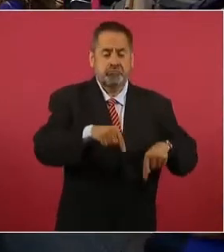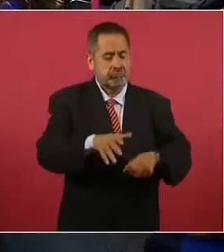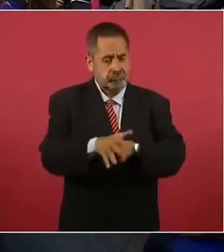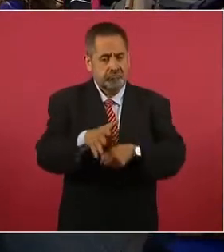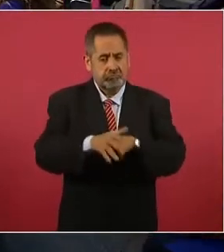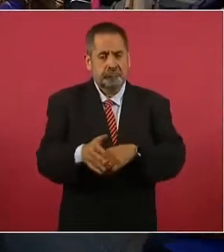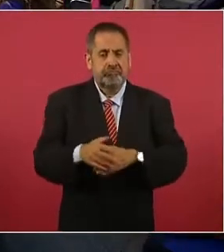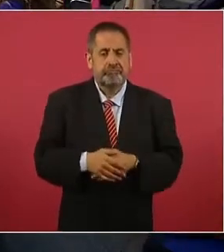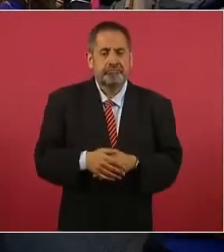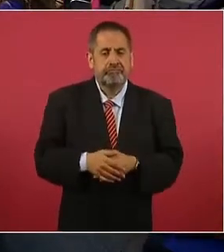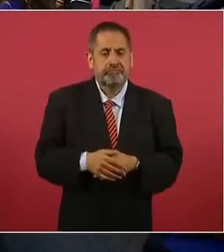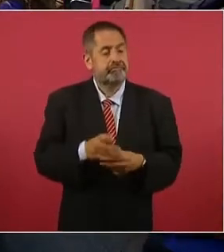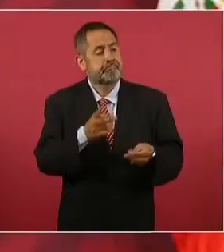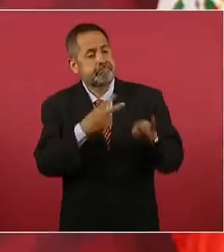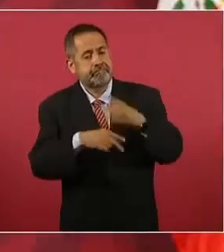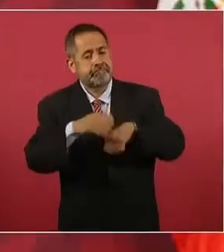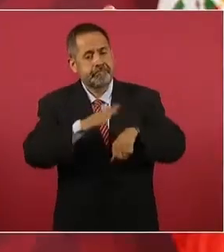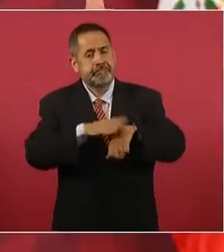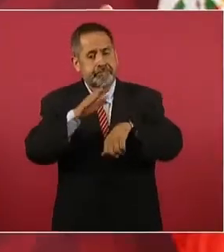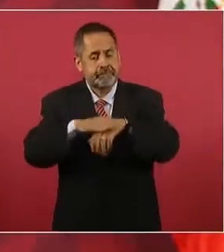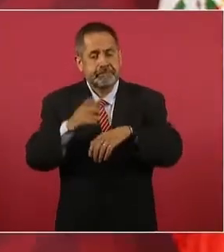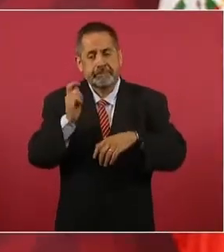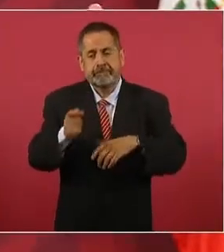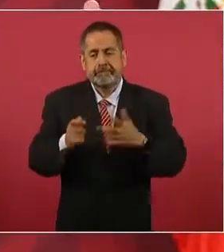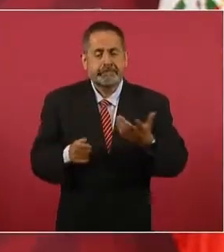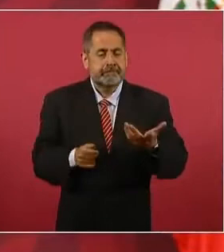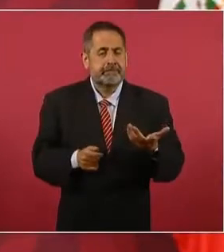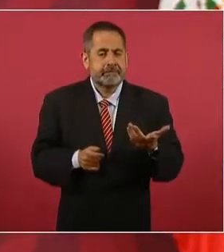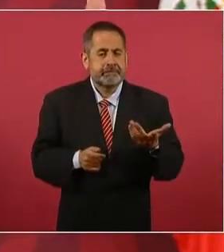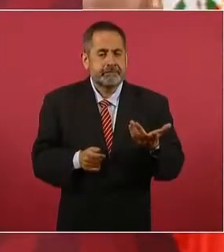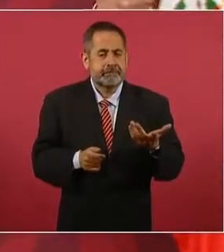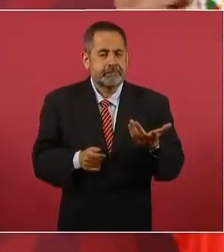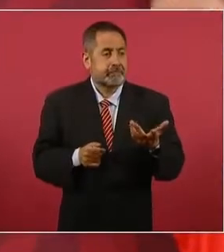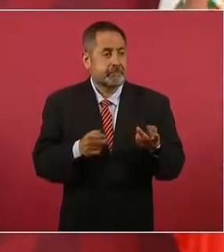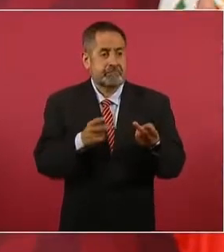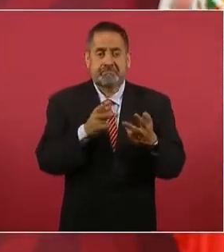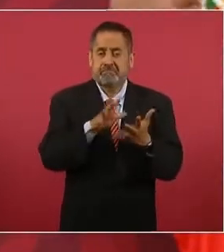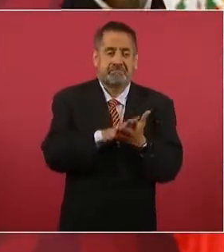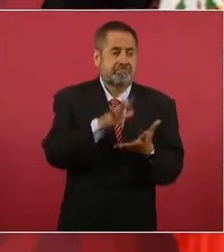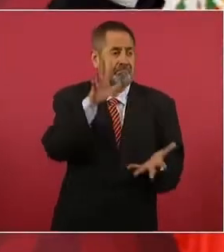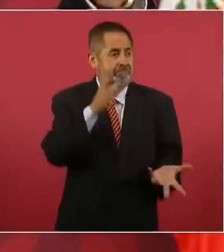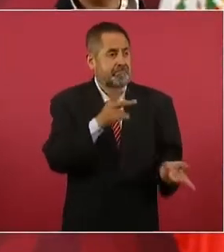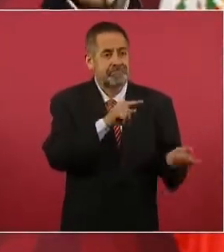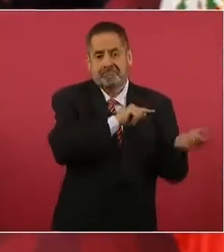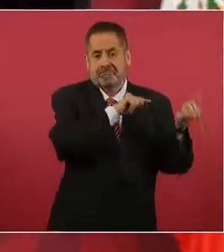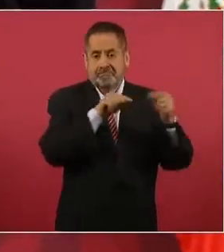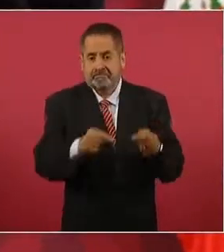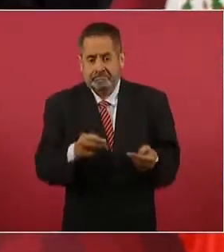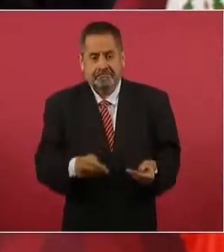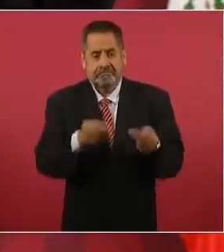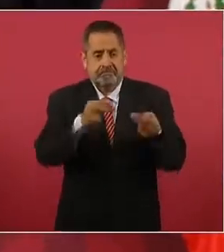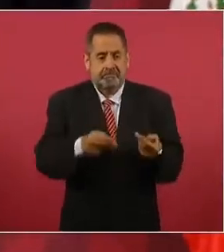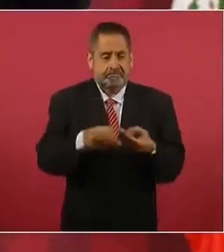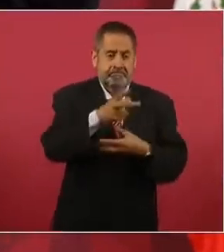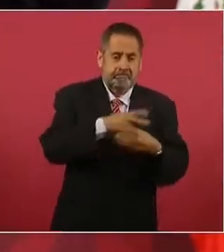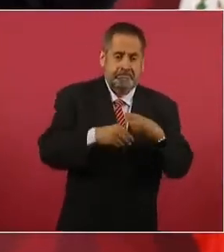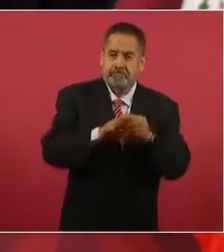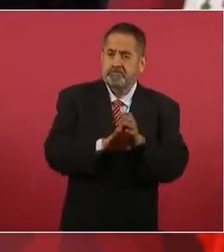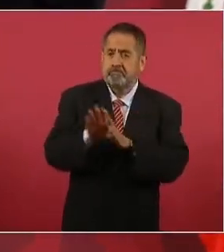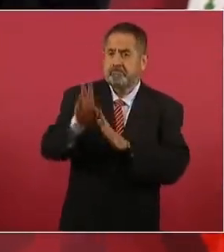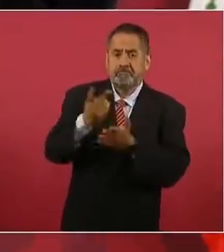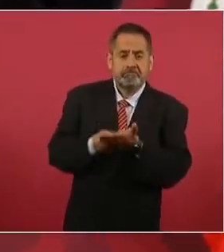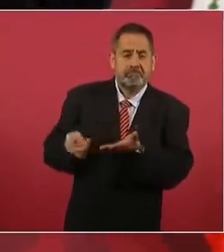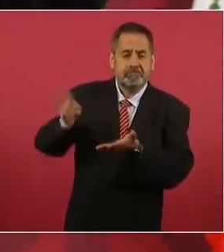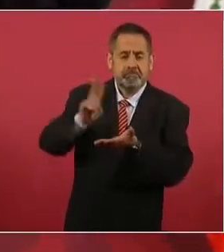viene el dinero de inversión extranjera a raudales para incrementar al doble